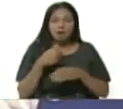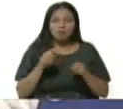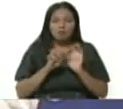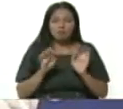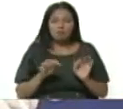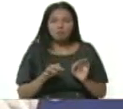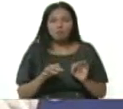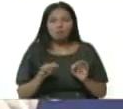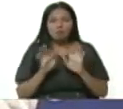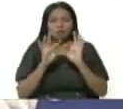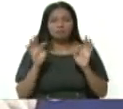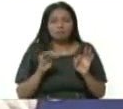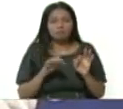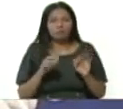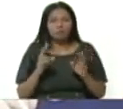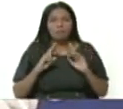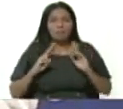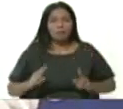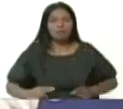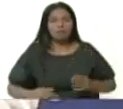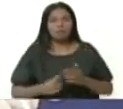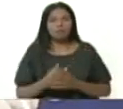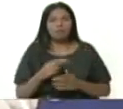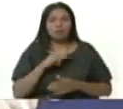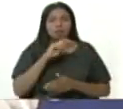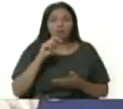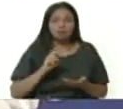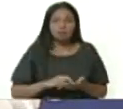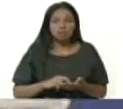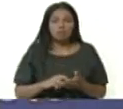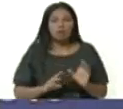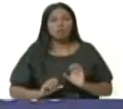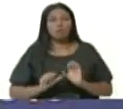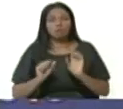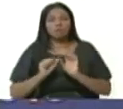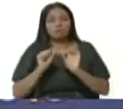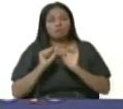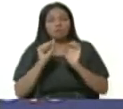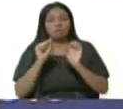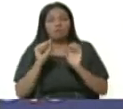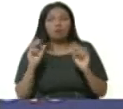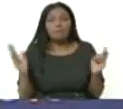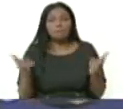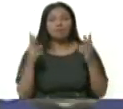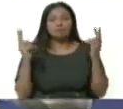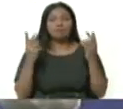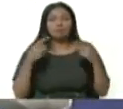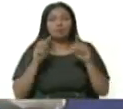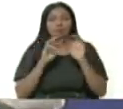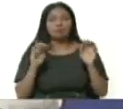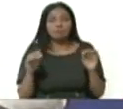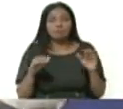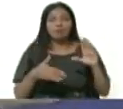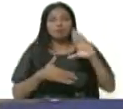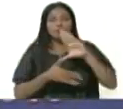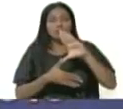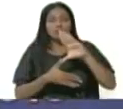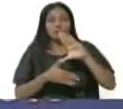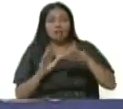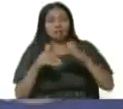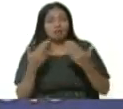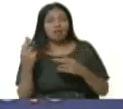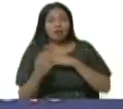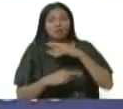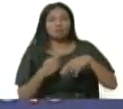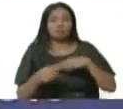Y los modelos humanistas, nacionalistas, progresistas, que se levantaron y se levantan en América Latina, donde la